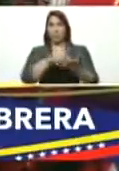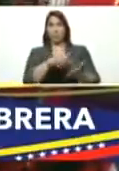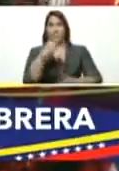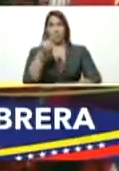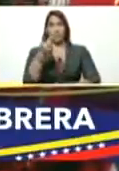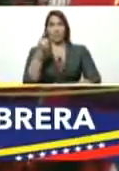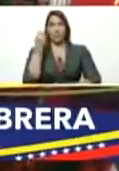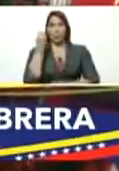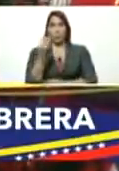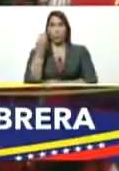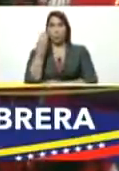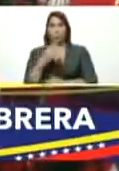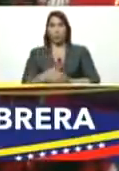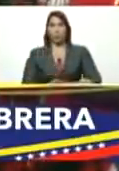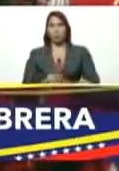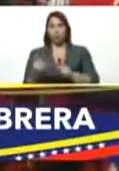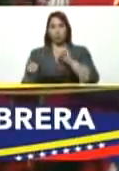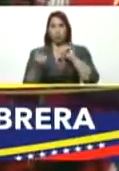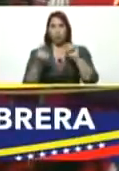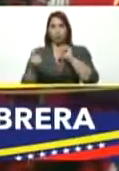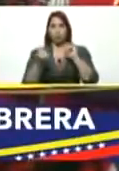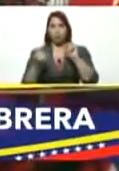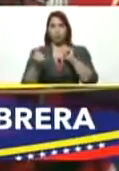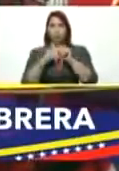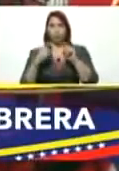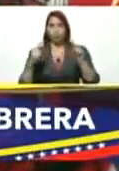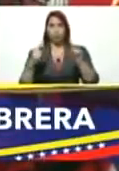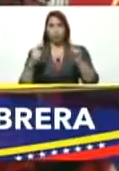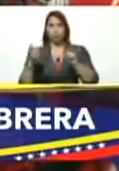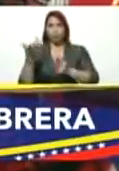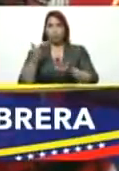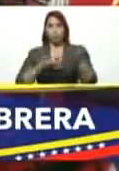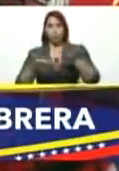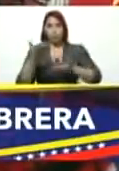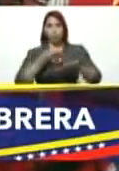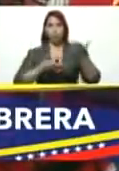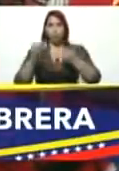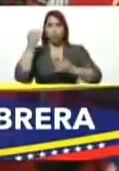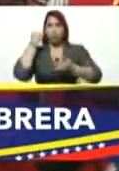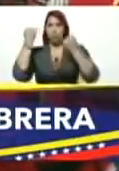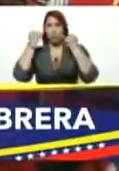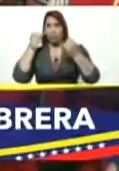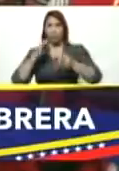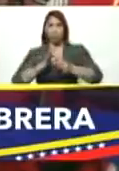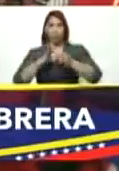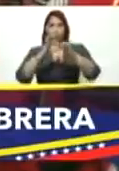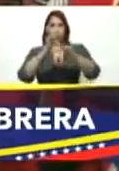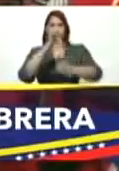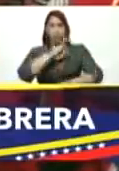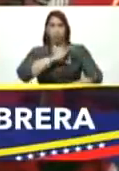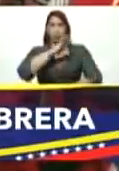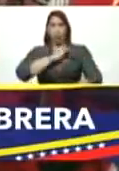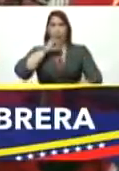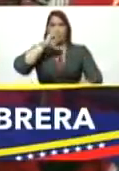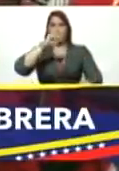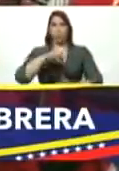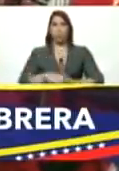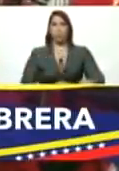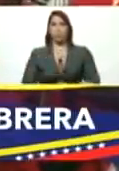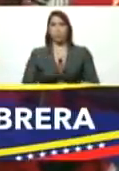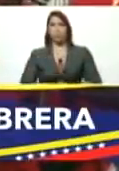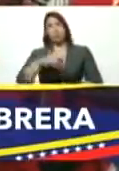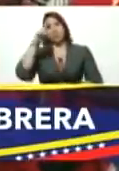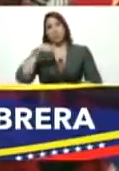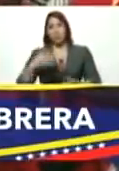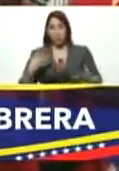congreso para debatir para intercambiar ideas y consolidar el socialismo para también